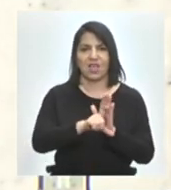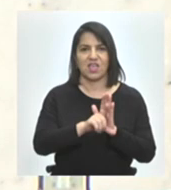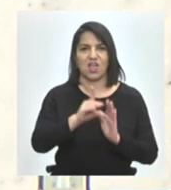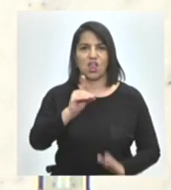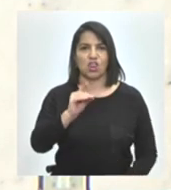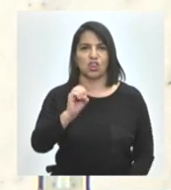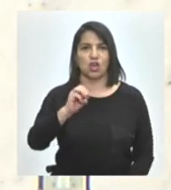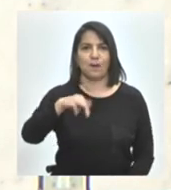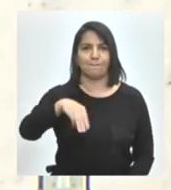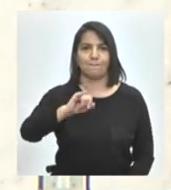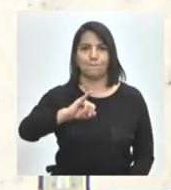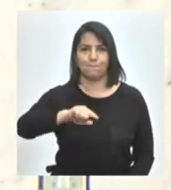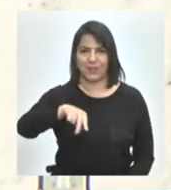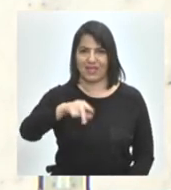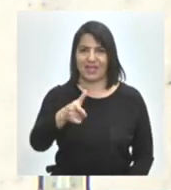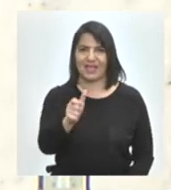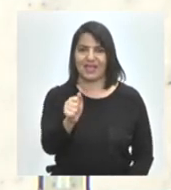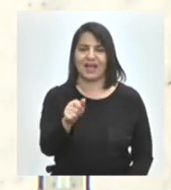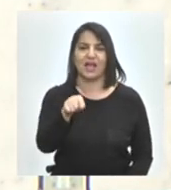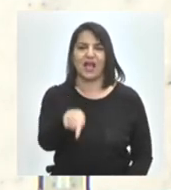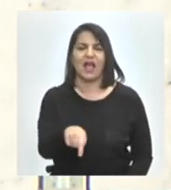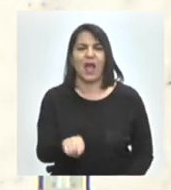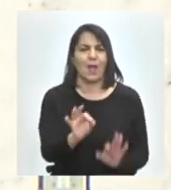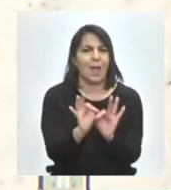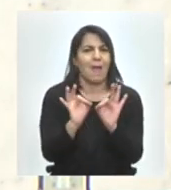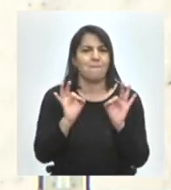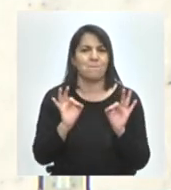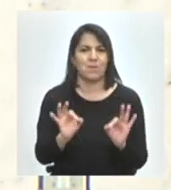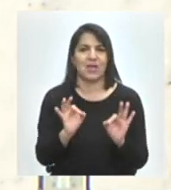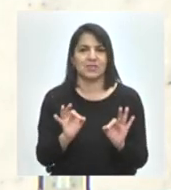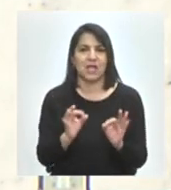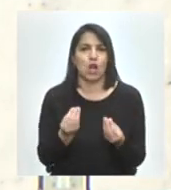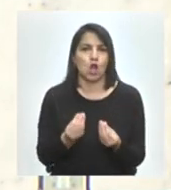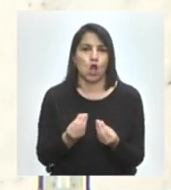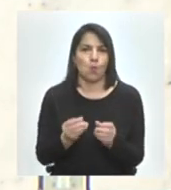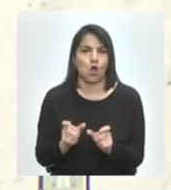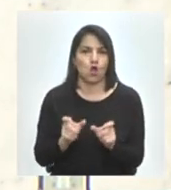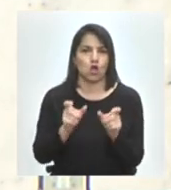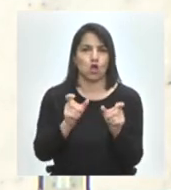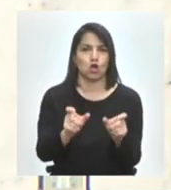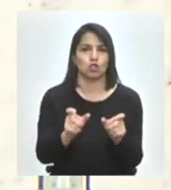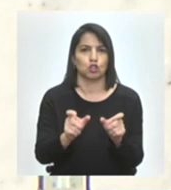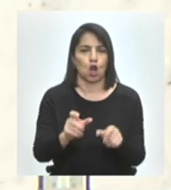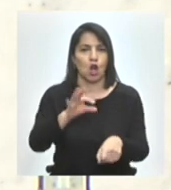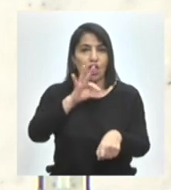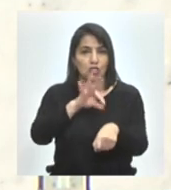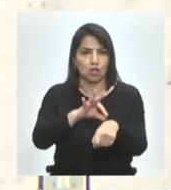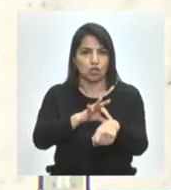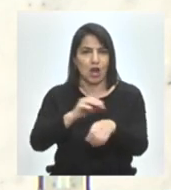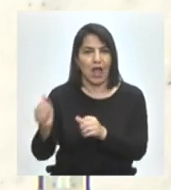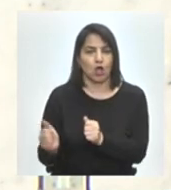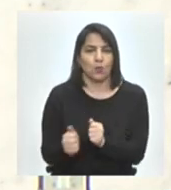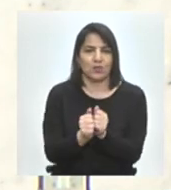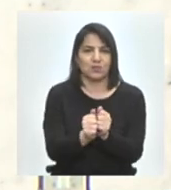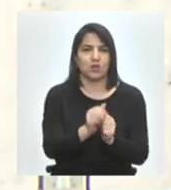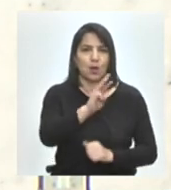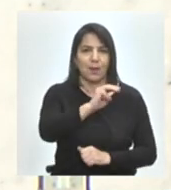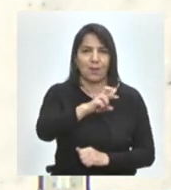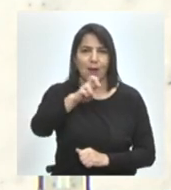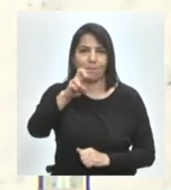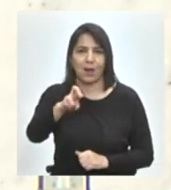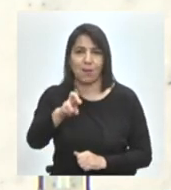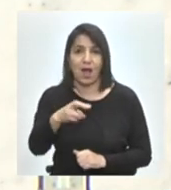que establece un estándar especial en relación con el manejo clínico y el acompañamiento a madres y padres que hayan sufrido una